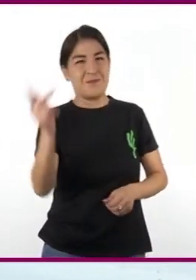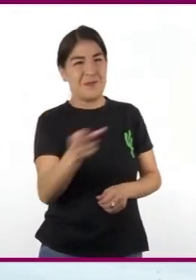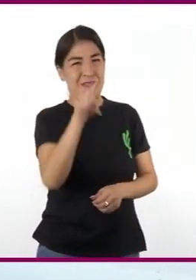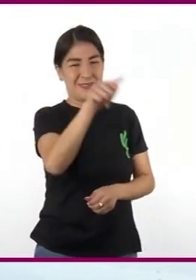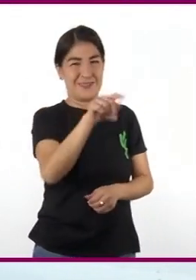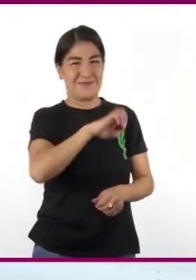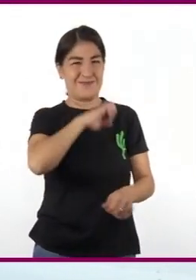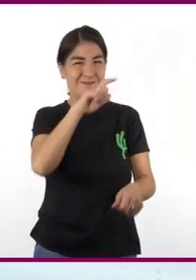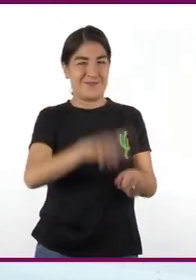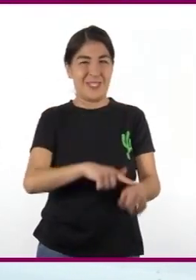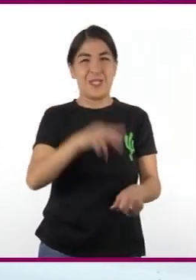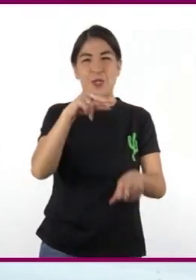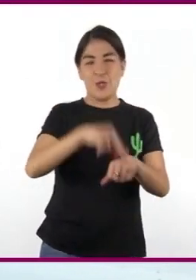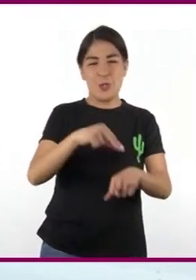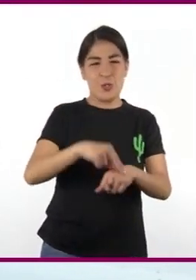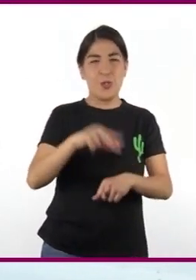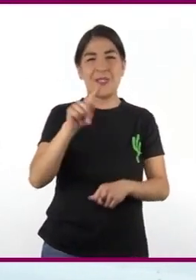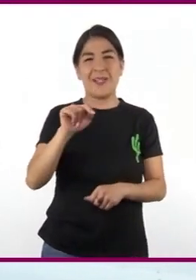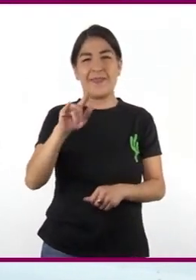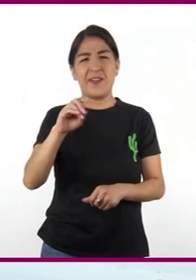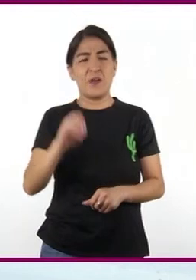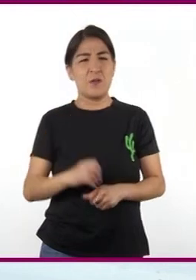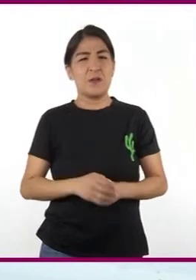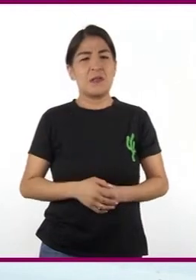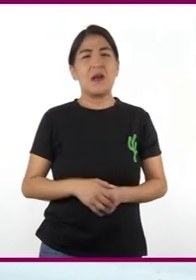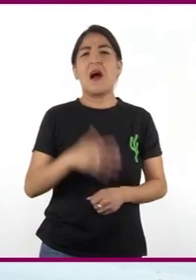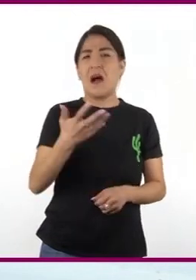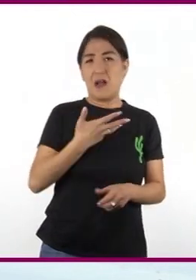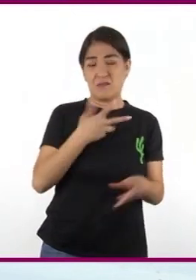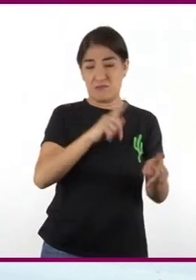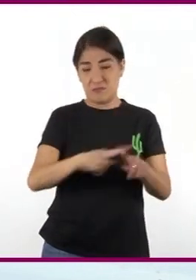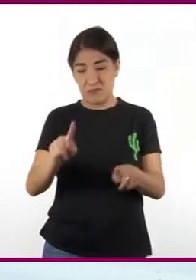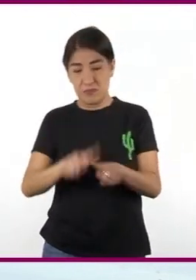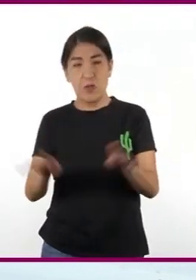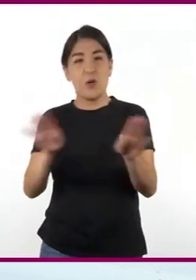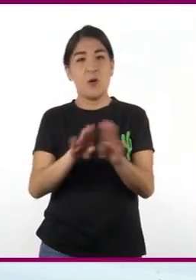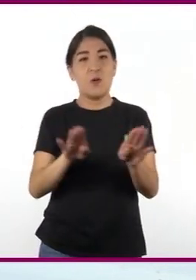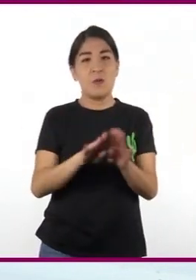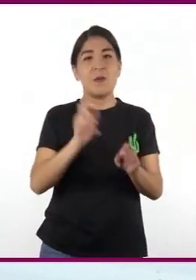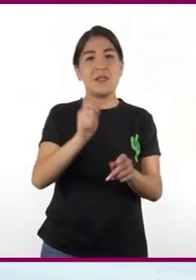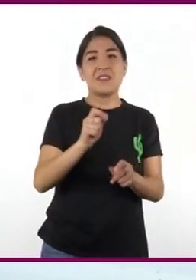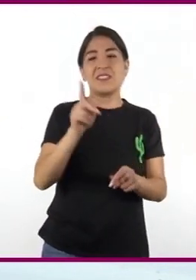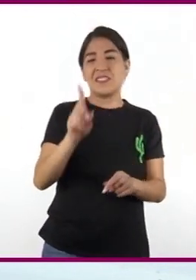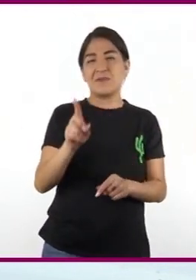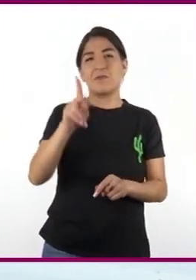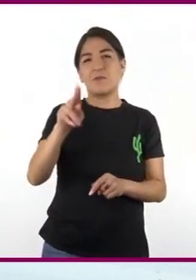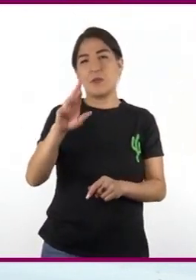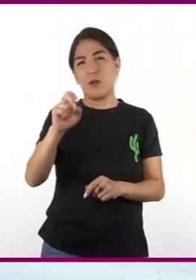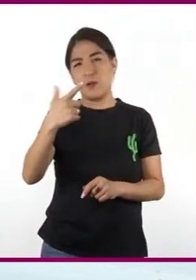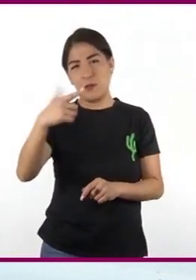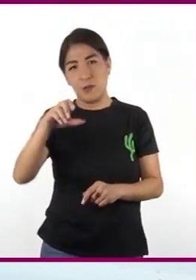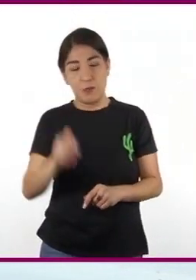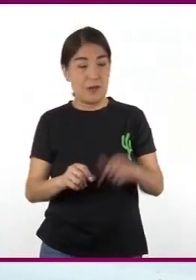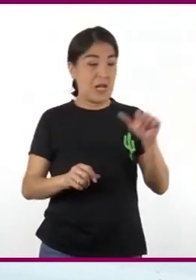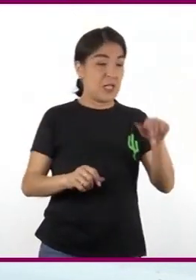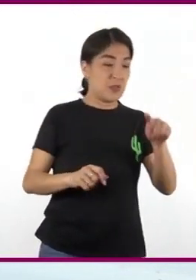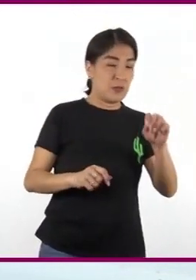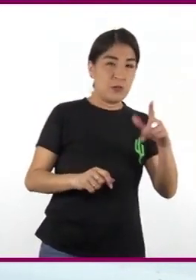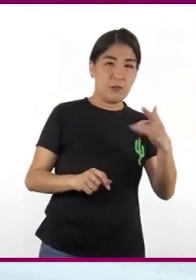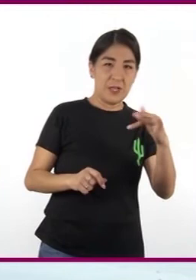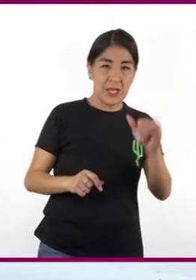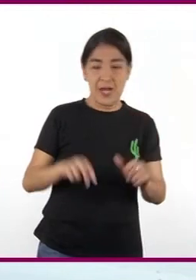especialista es si existen diferencias entre los prólogos dependiendo si el texto es una antología o una